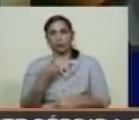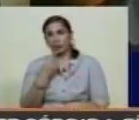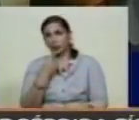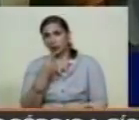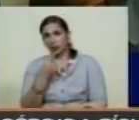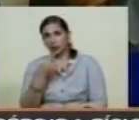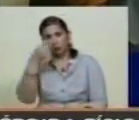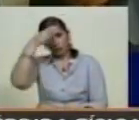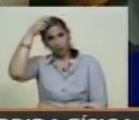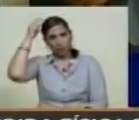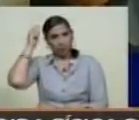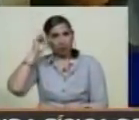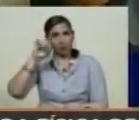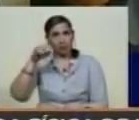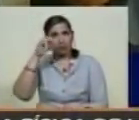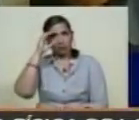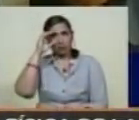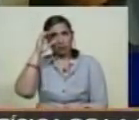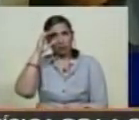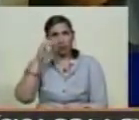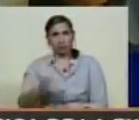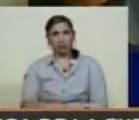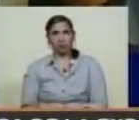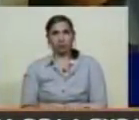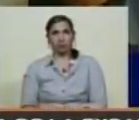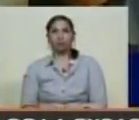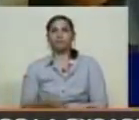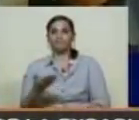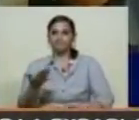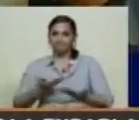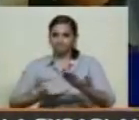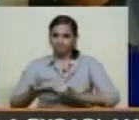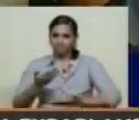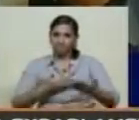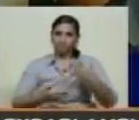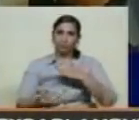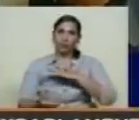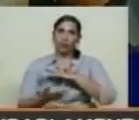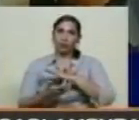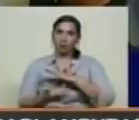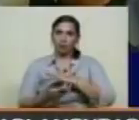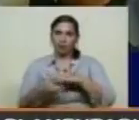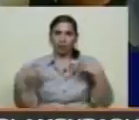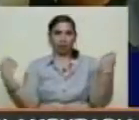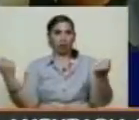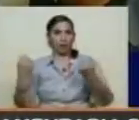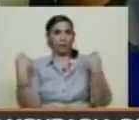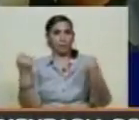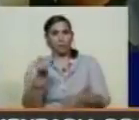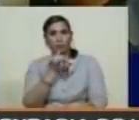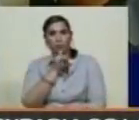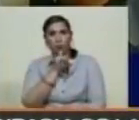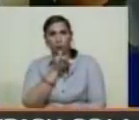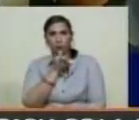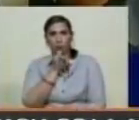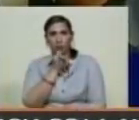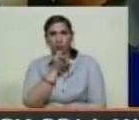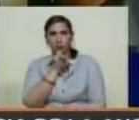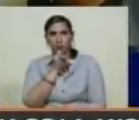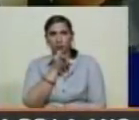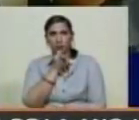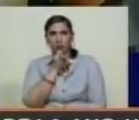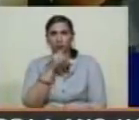Canciller, dotarse de suministros, cooperación técnica, campañas informativas. Gracias por incluir el área